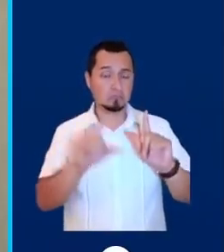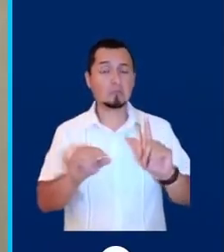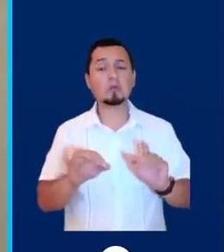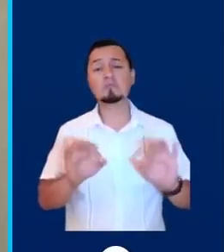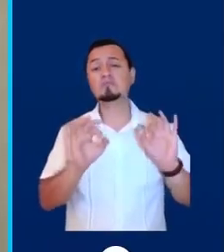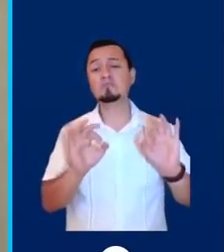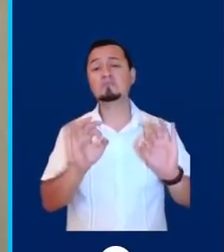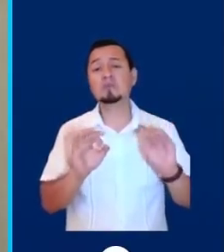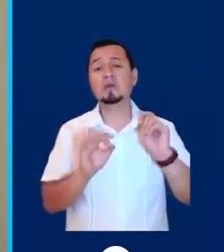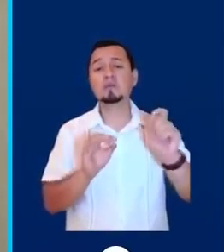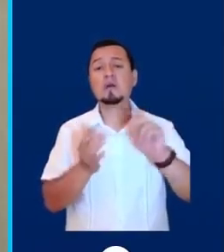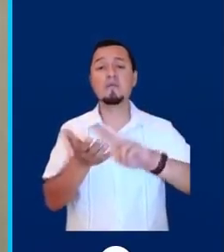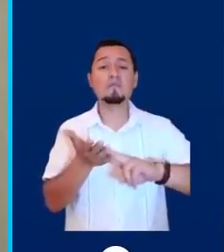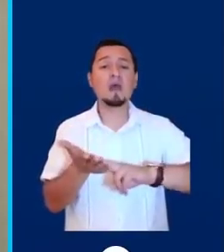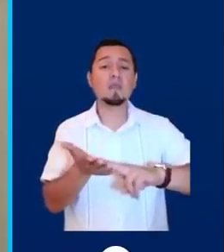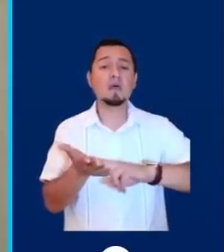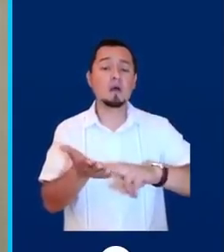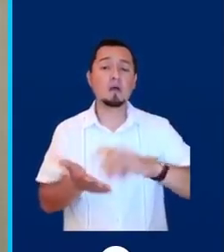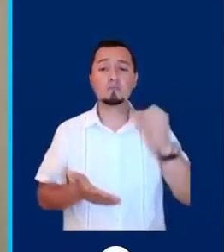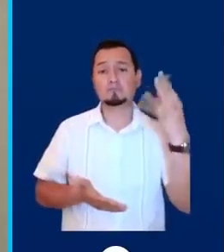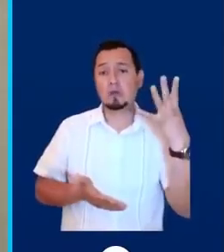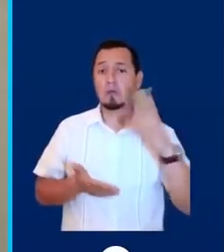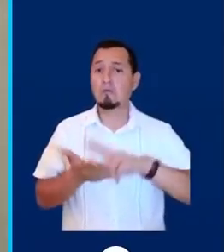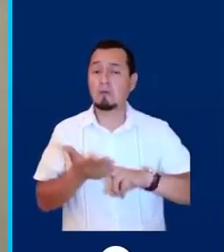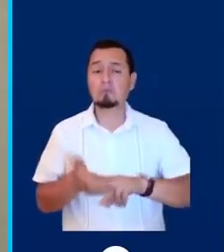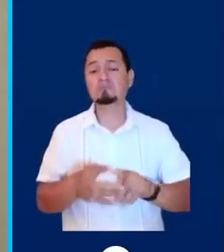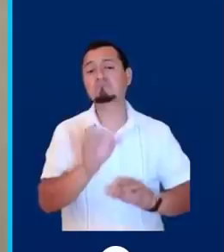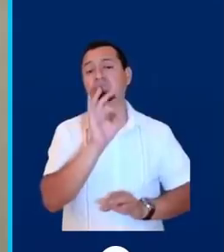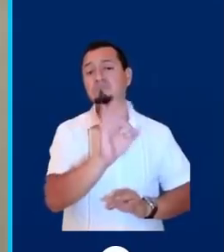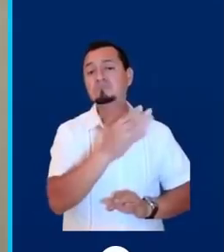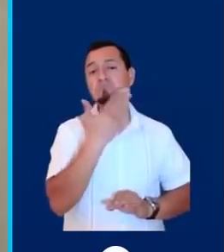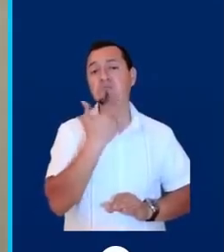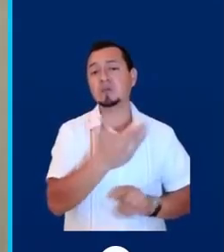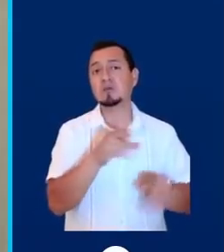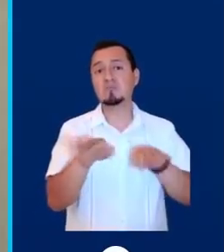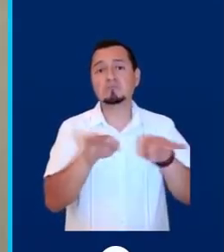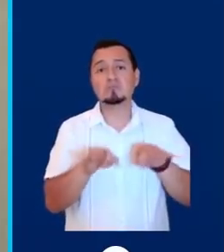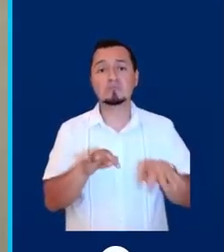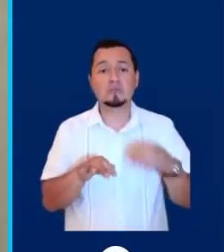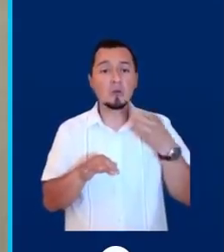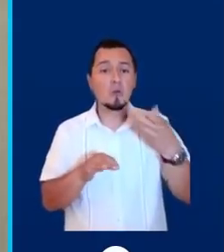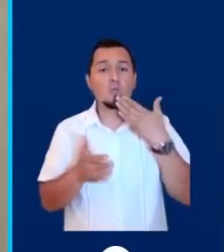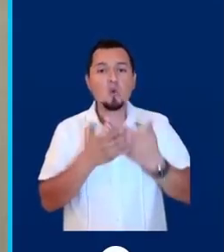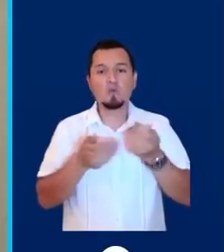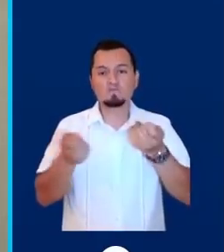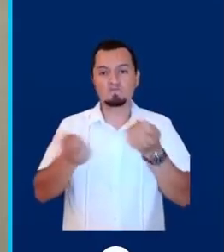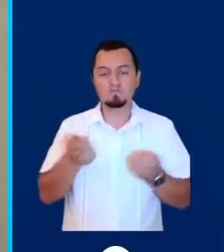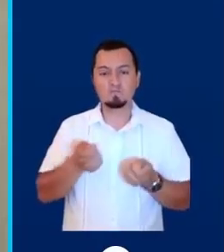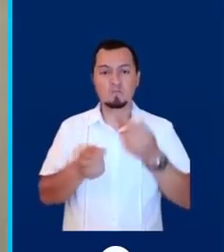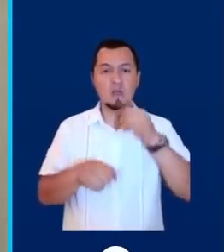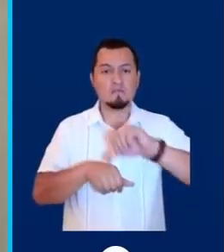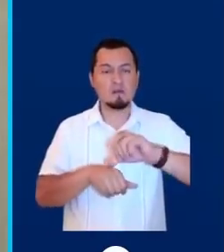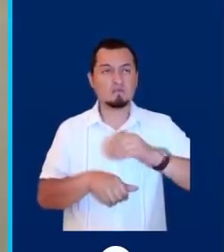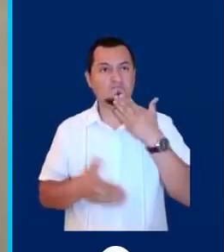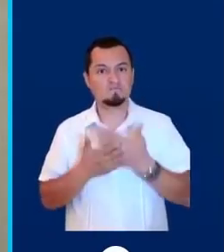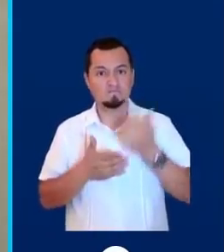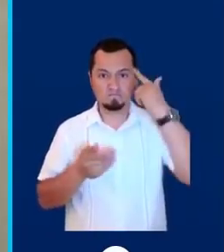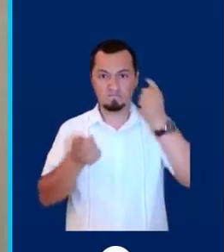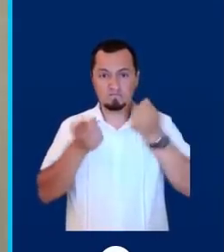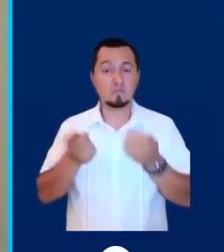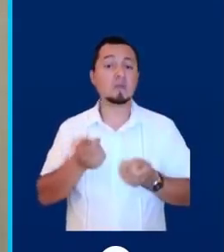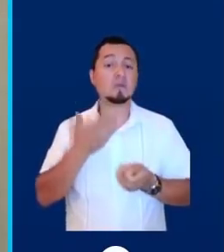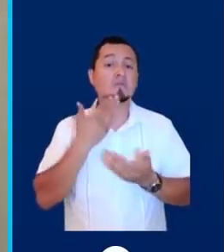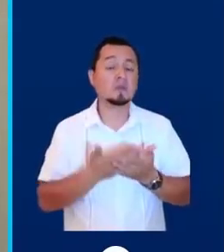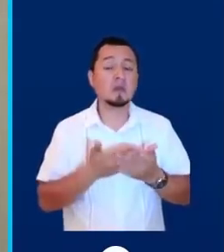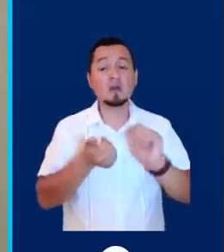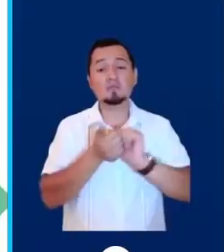en semáforo verde. Adicionalmente, el 80% de nuestros adultos mayores, que era la población más